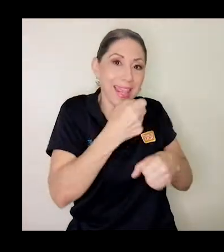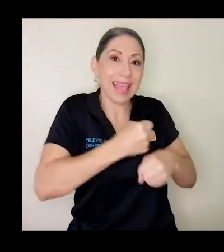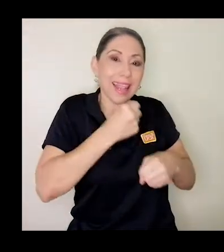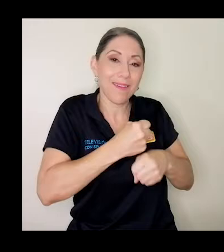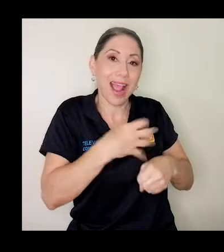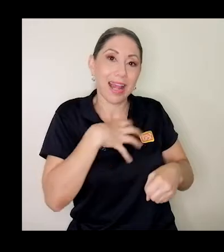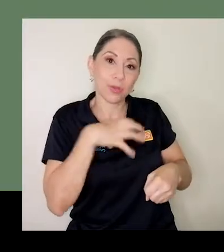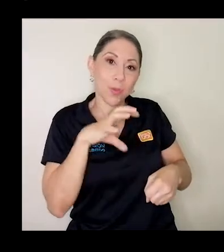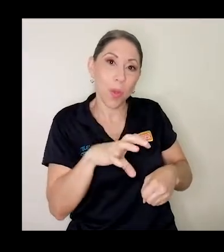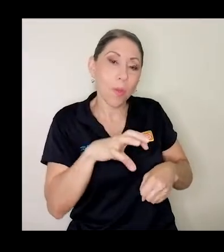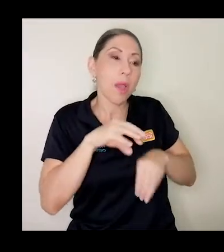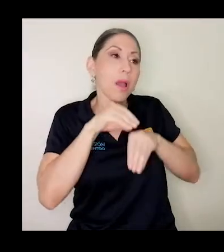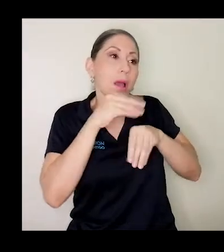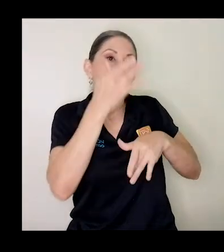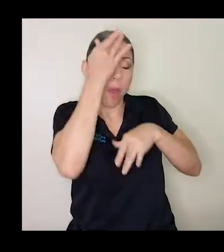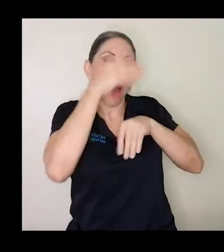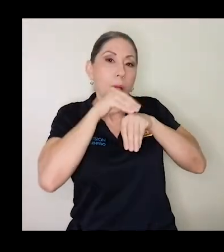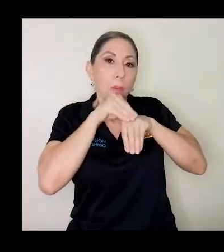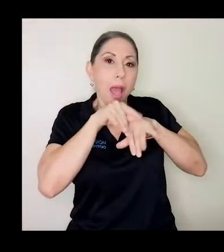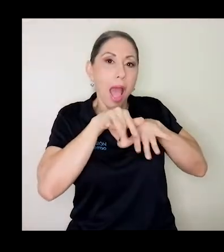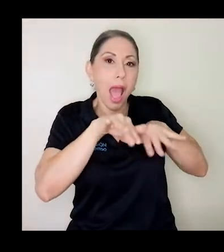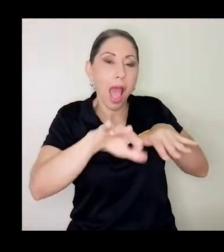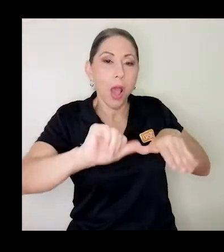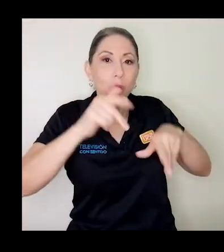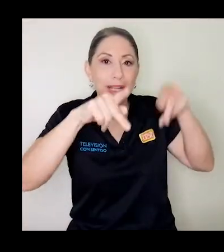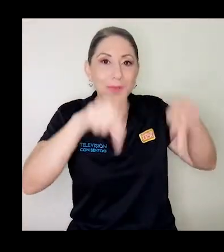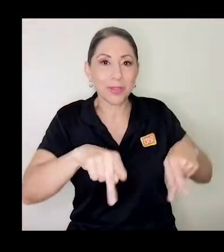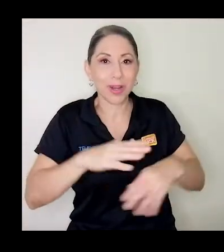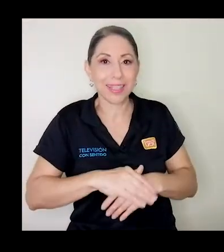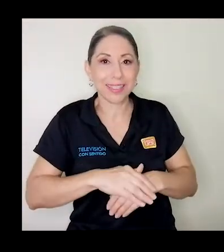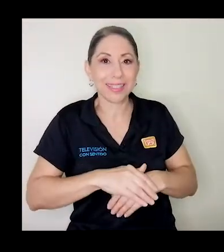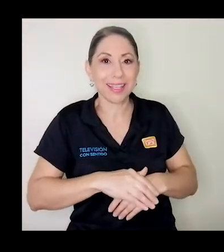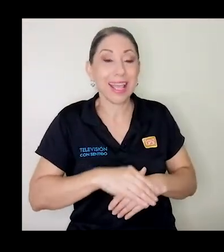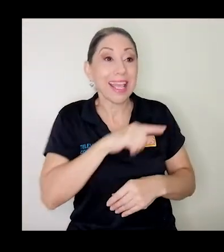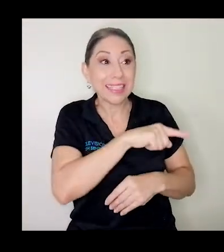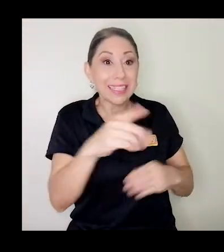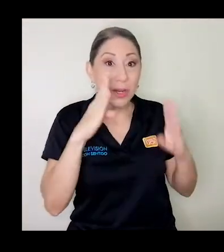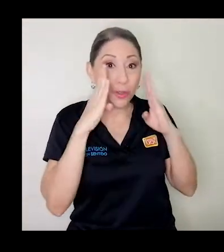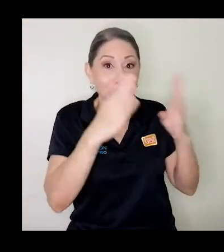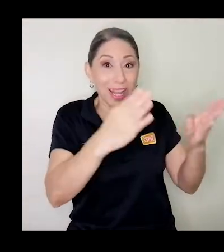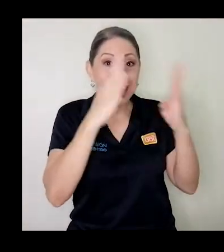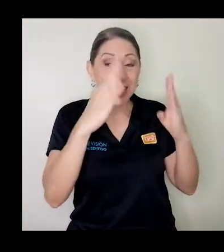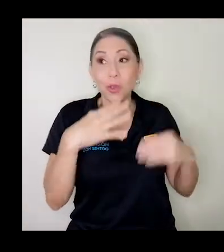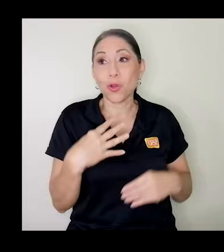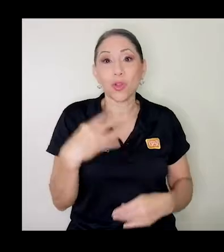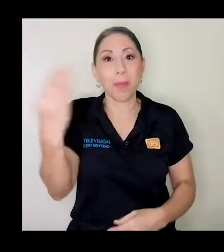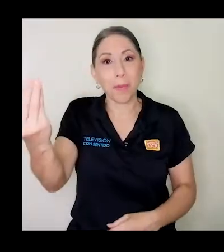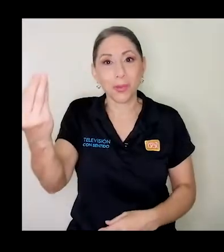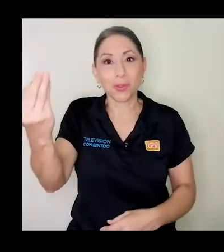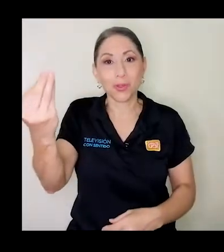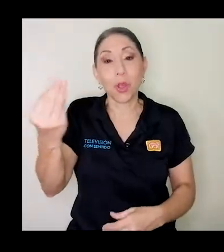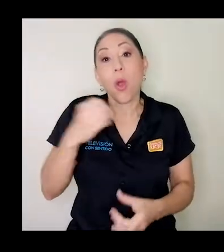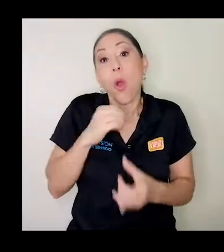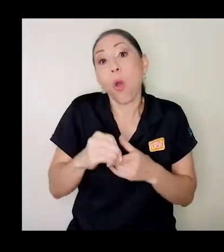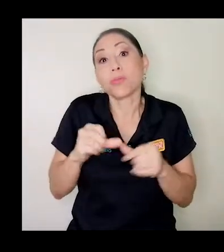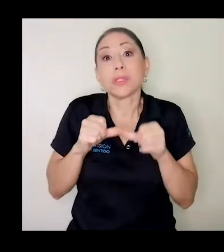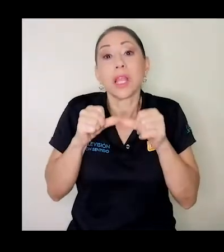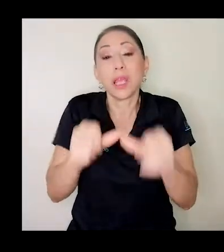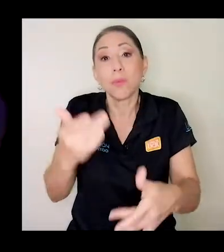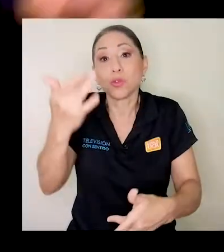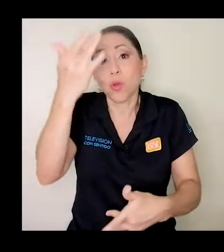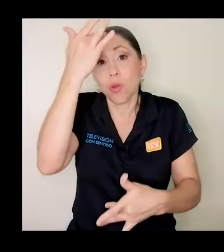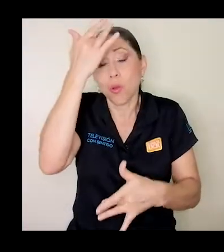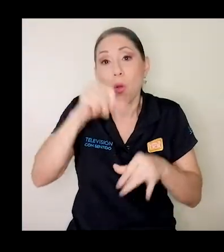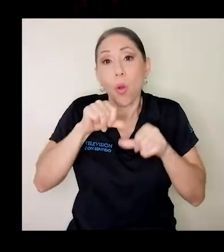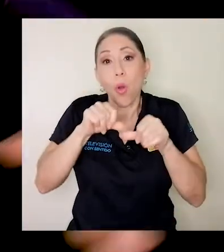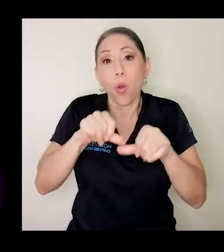les toca, contagiamos al resto de personas y si nos ponen atención nos vamos, y si no seguimos contagiando como me pasó a mí,